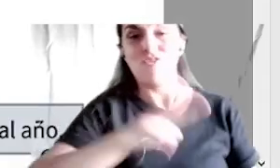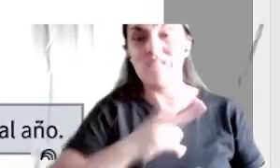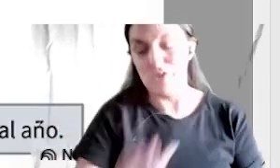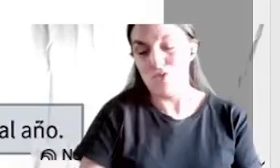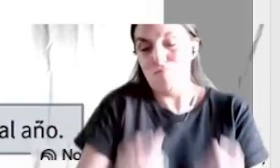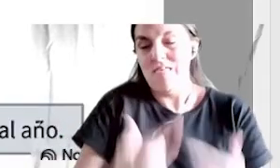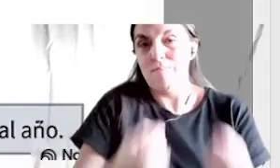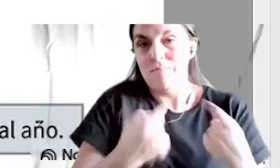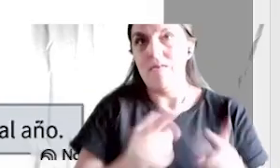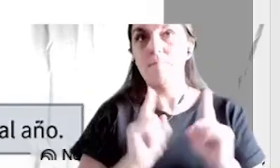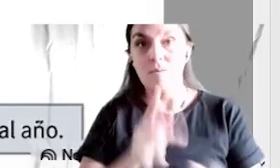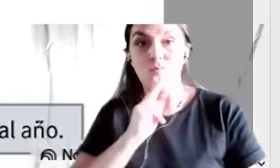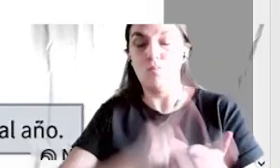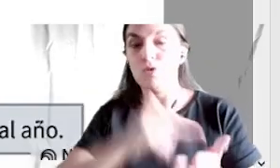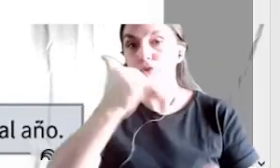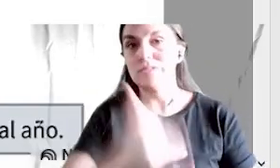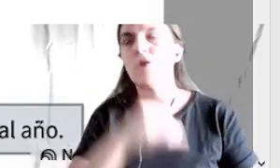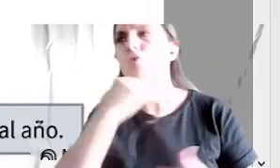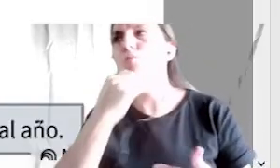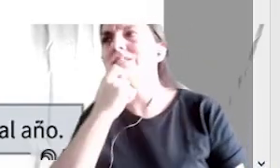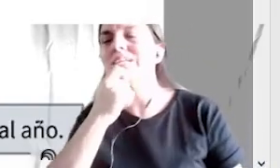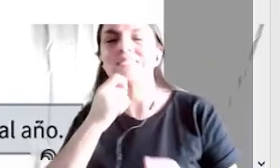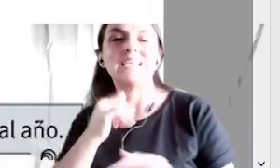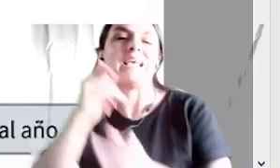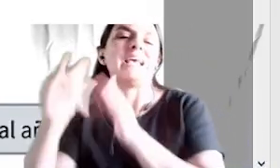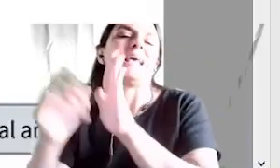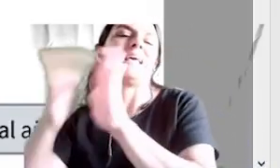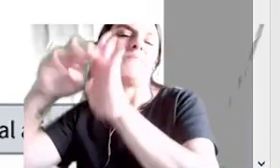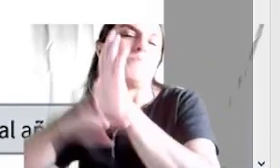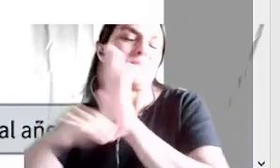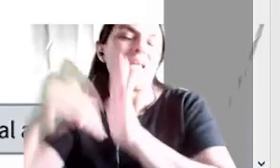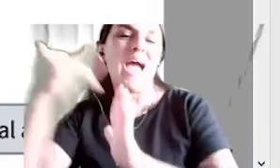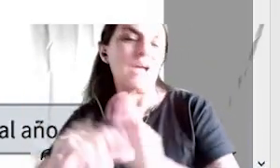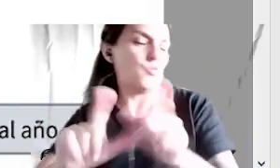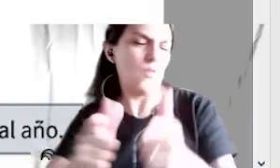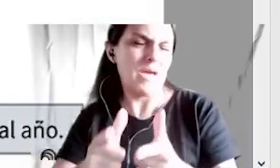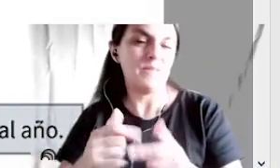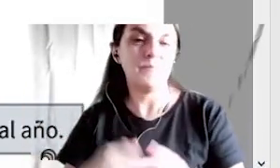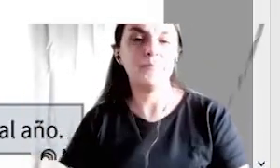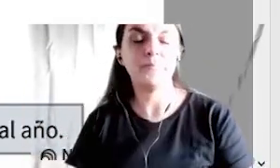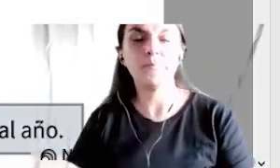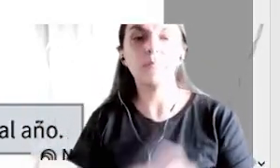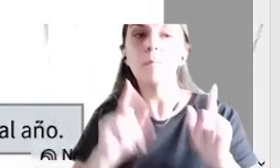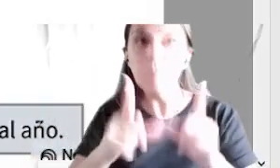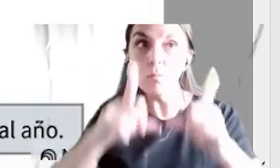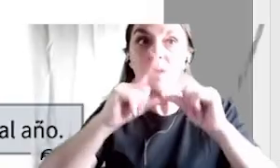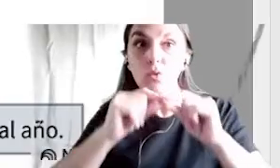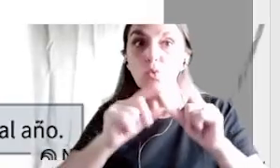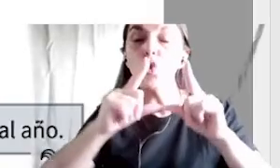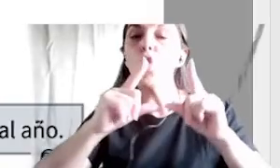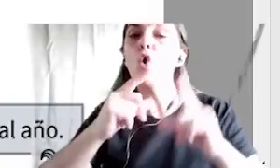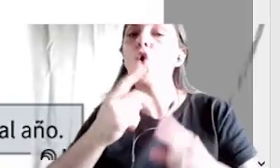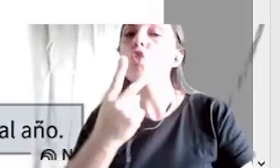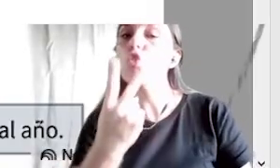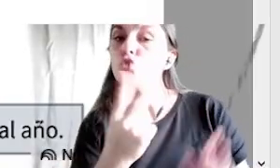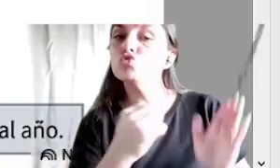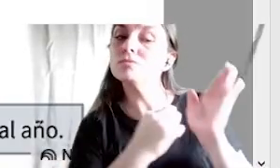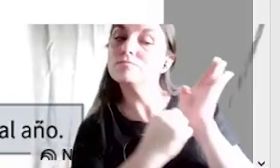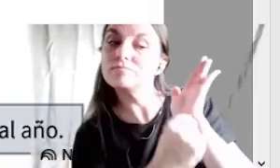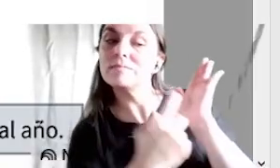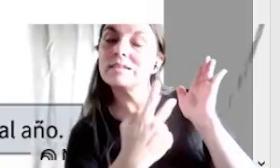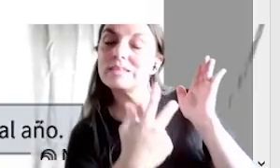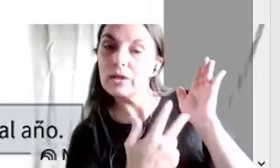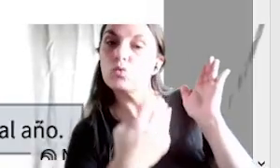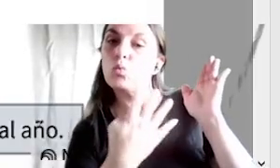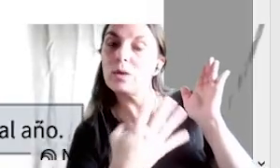grabado, cumpla o no con las condiciones de la teoría de la fuente. Y siguiendo con el mismo artículo 2, en los incisos 3,